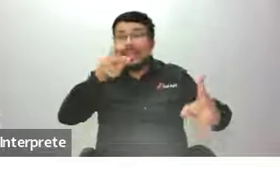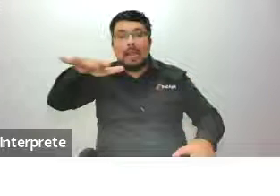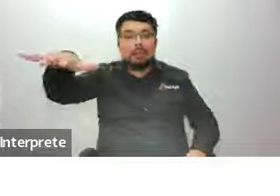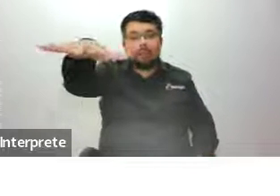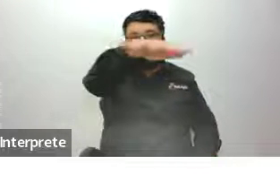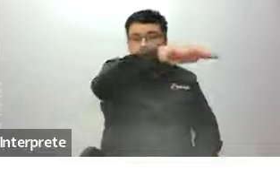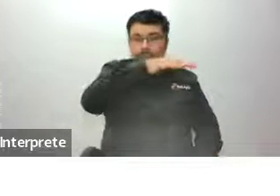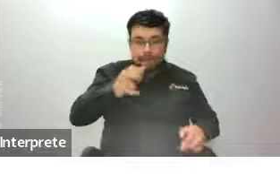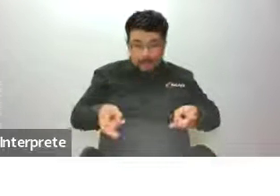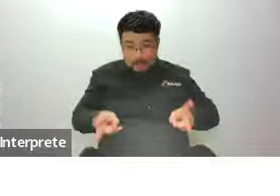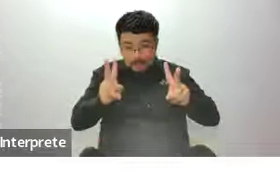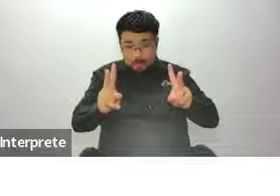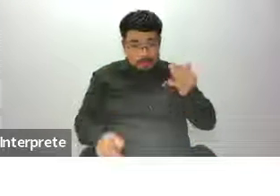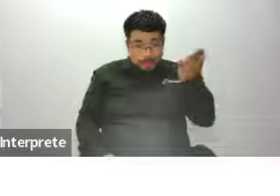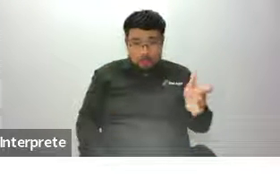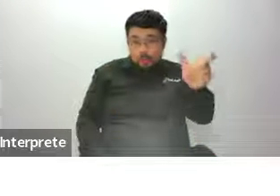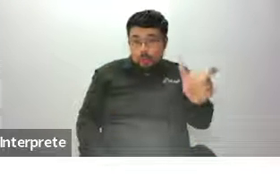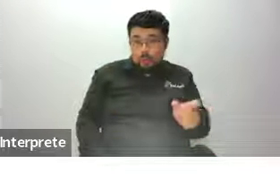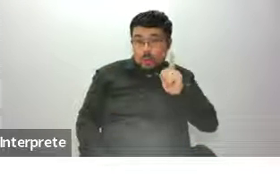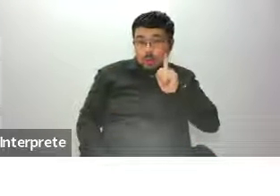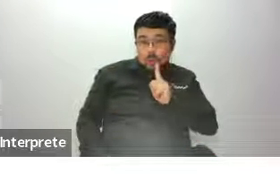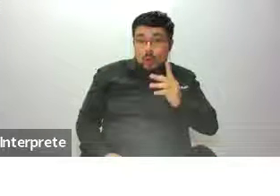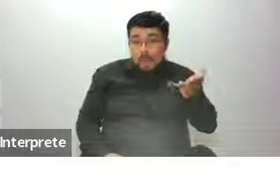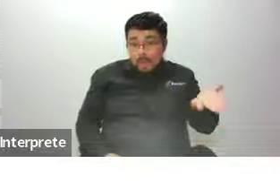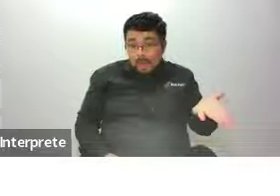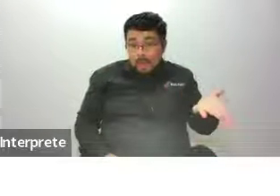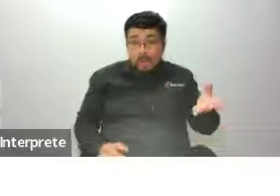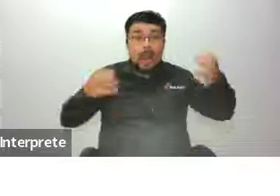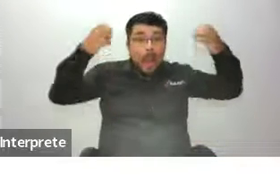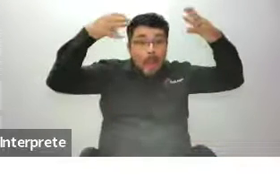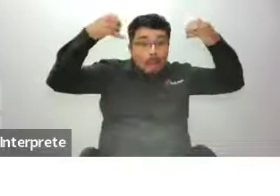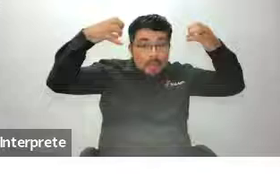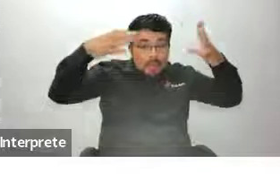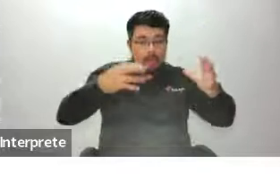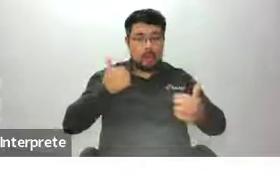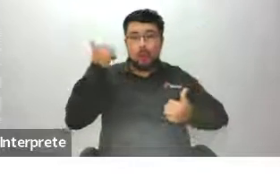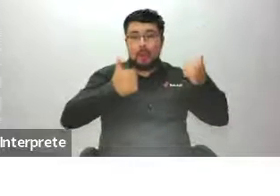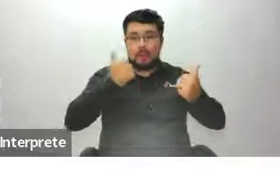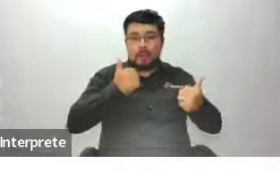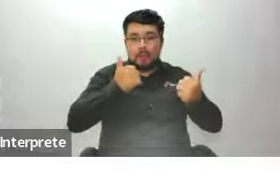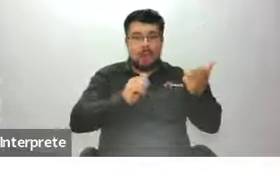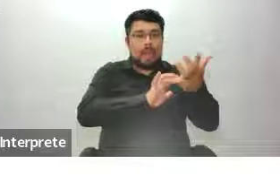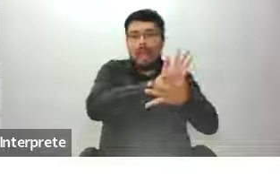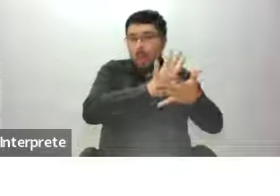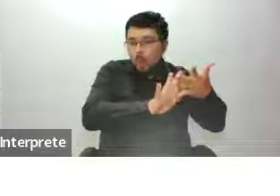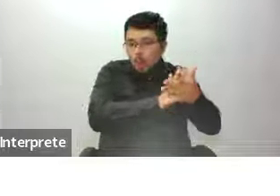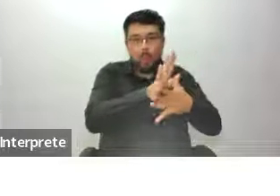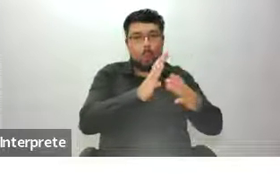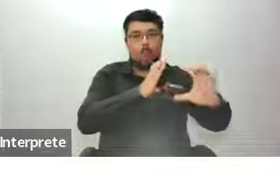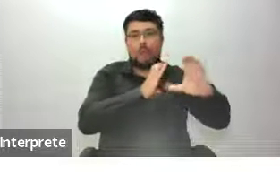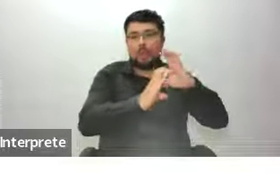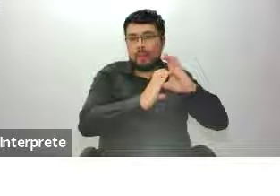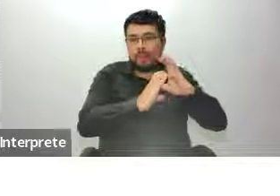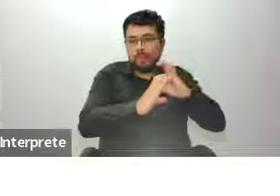persona sorda adquirir competencias cognitivas, tener un rápido acceso al aprendizaje